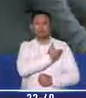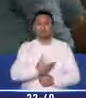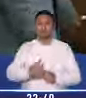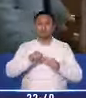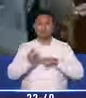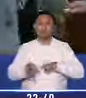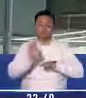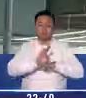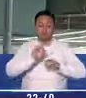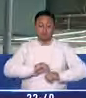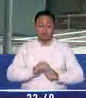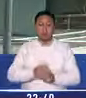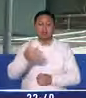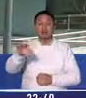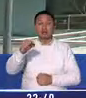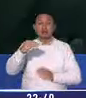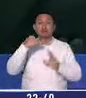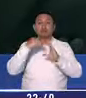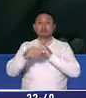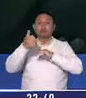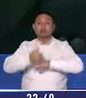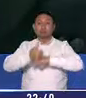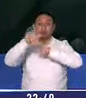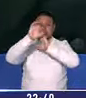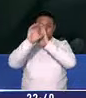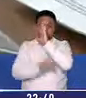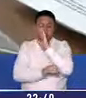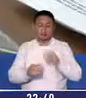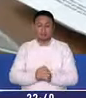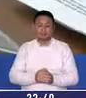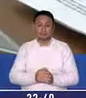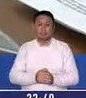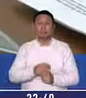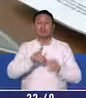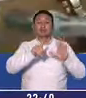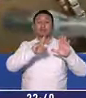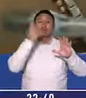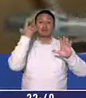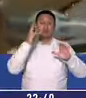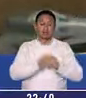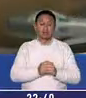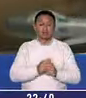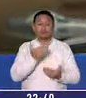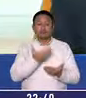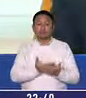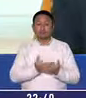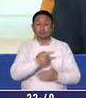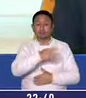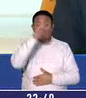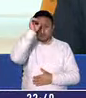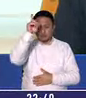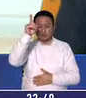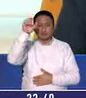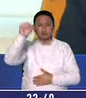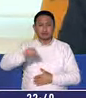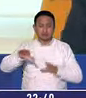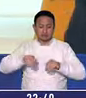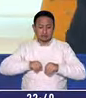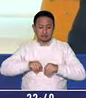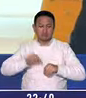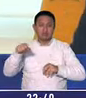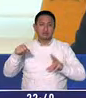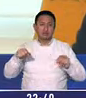tendrá que remitir el documento a la Corte Constitucional para que en un plazo de 6 días esta se pronuncie sobre la pertinencia o no del proceso